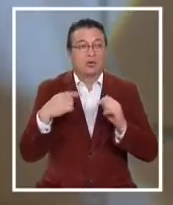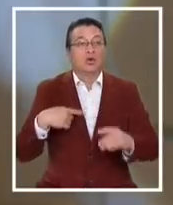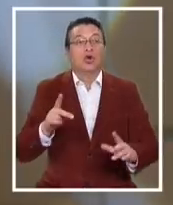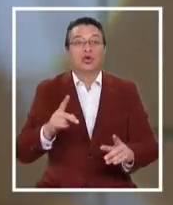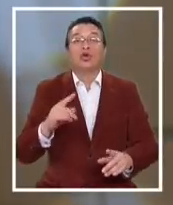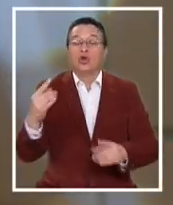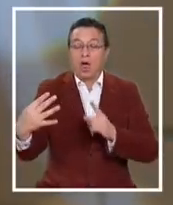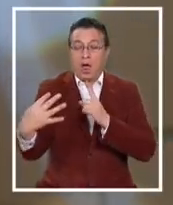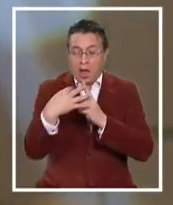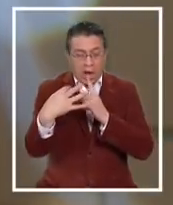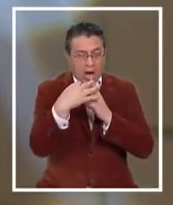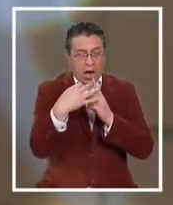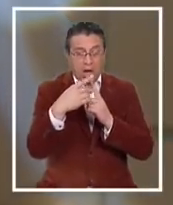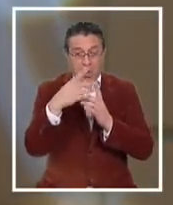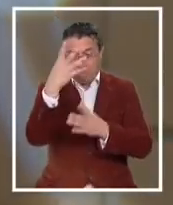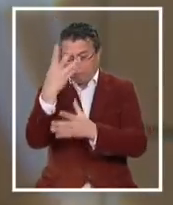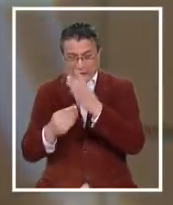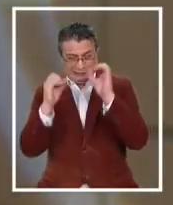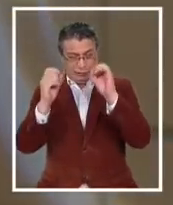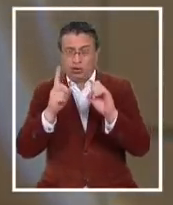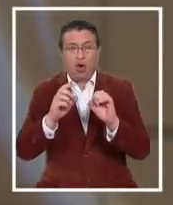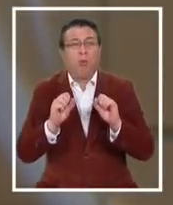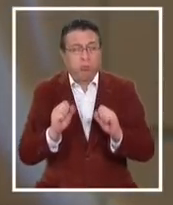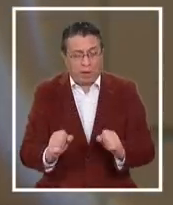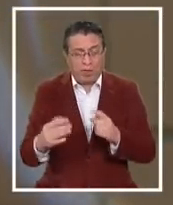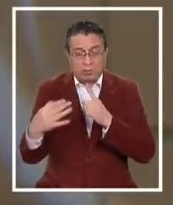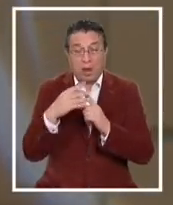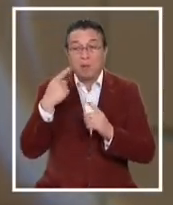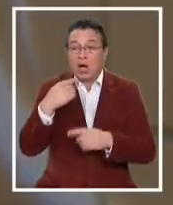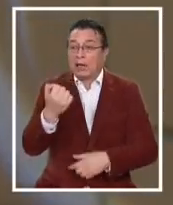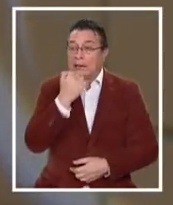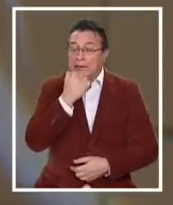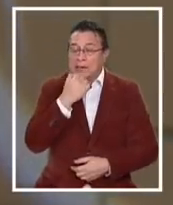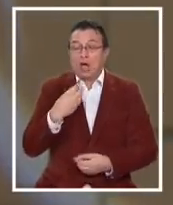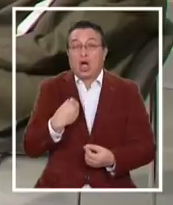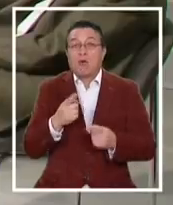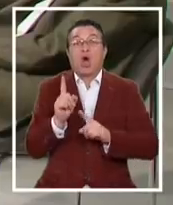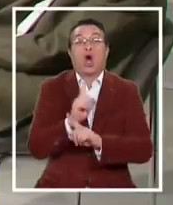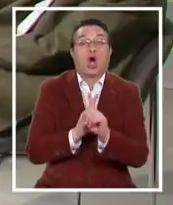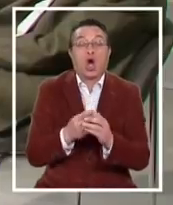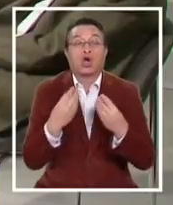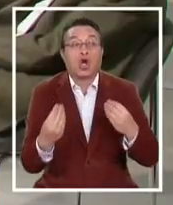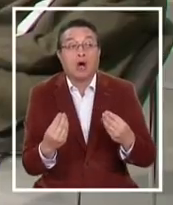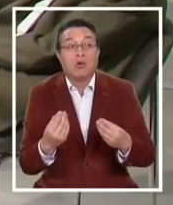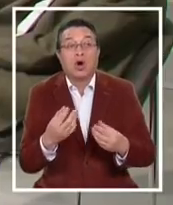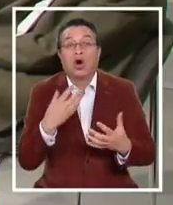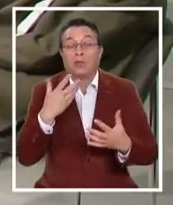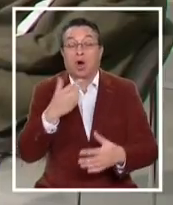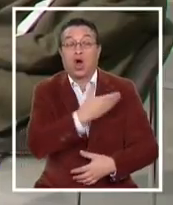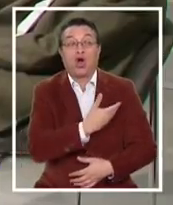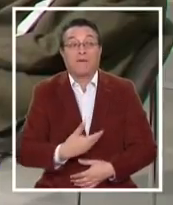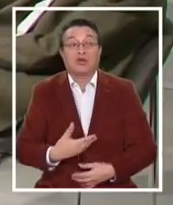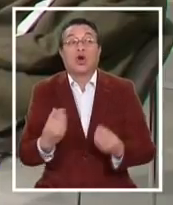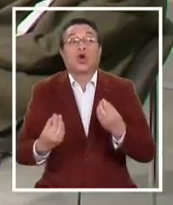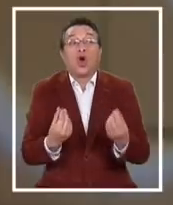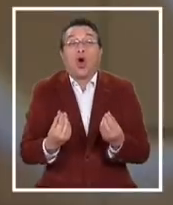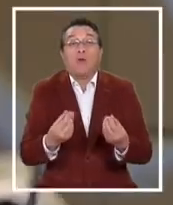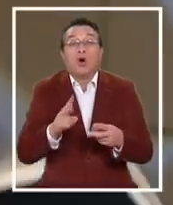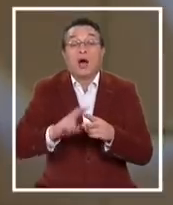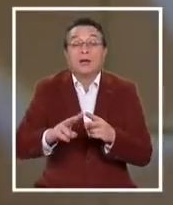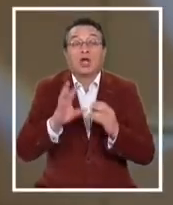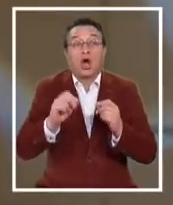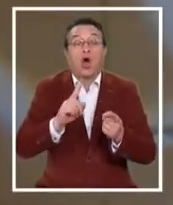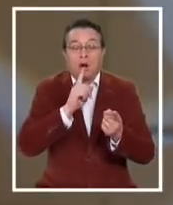está exento de equivocarse. La pregunta es cómo se reacciona ante el error. ¿Y usted si está se de culpa acuerdo el mensajero, con... como se ha hecho por parte del gobierno, o si es que